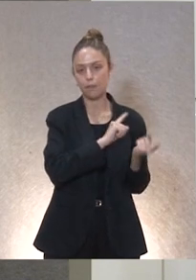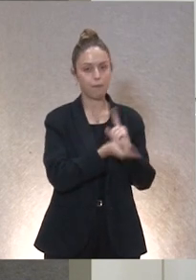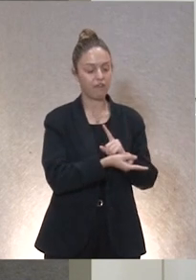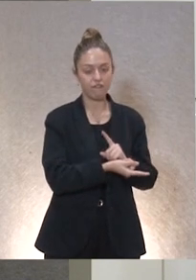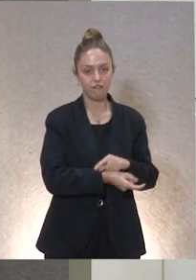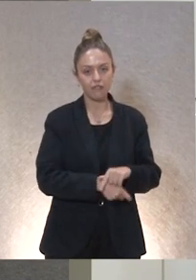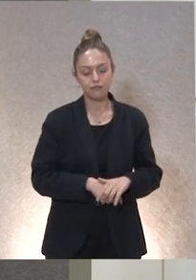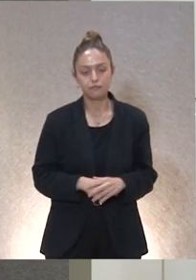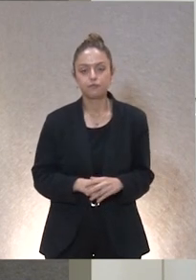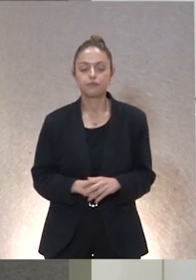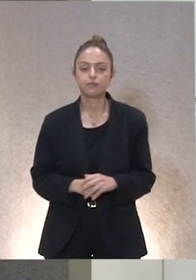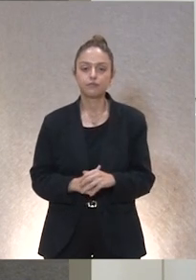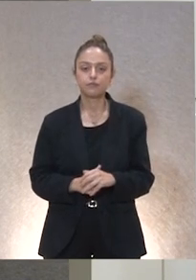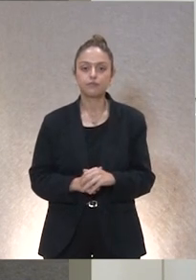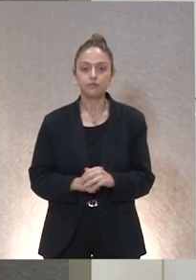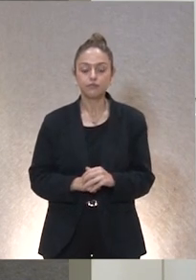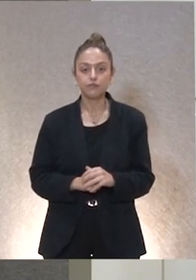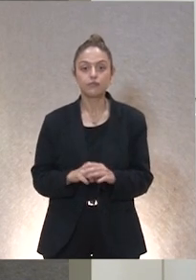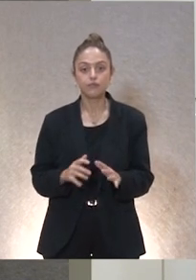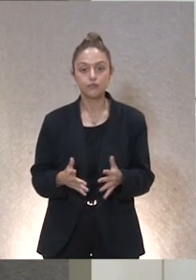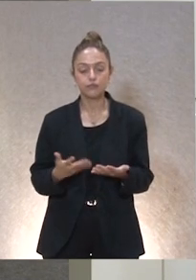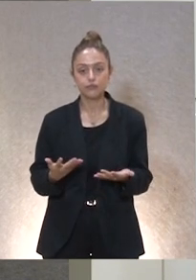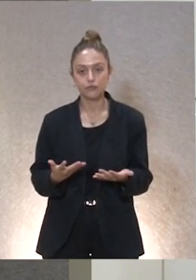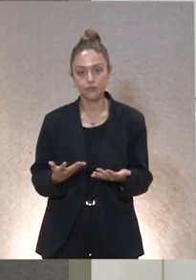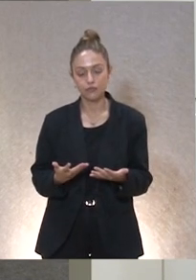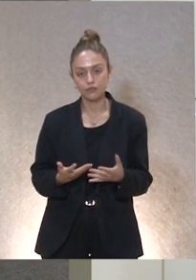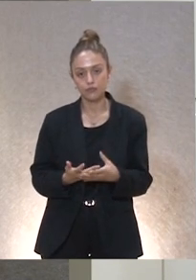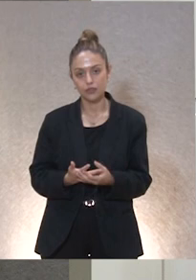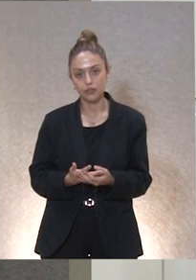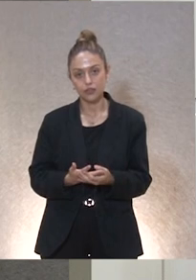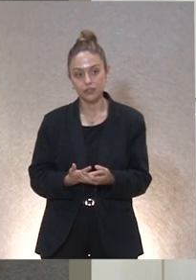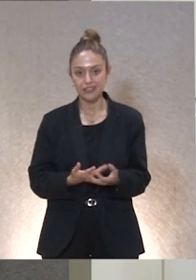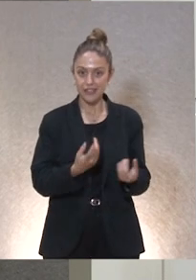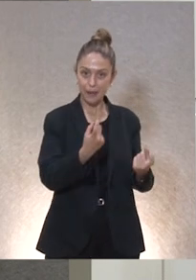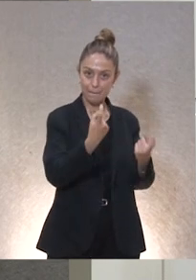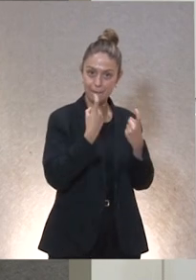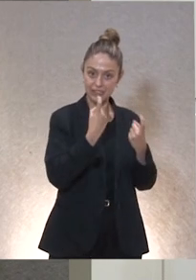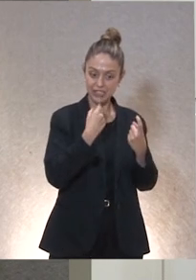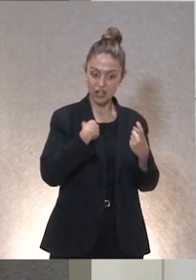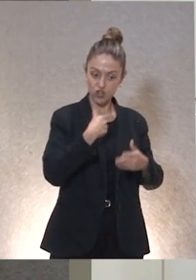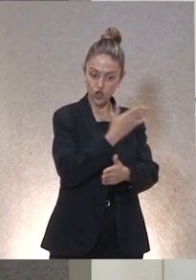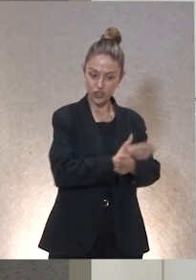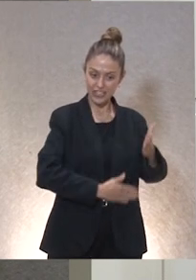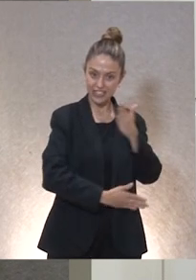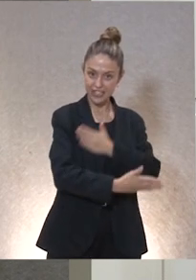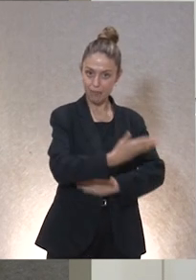no Entonces me me me enseñaron a entender mejor mi